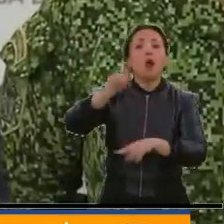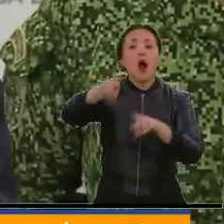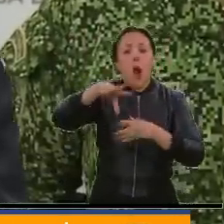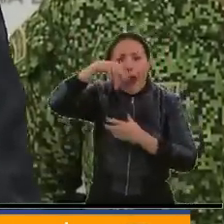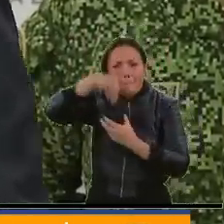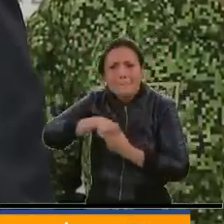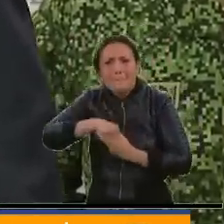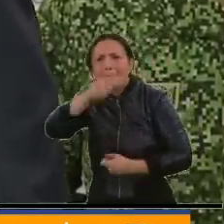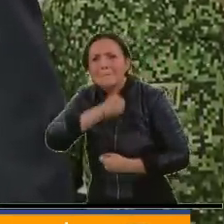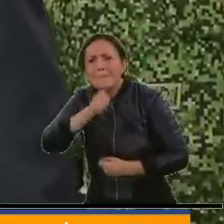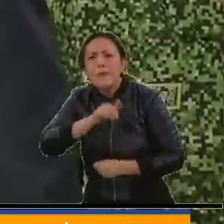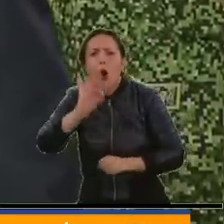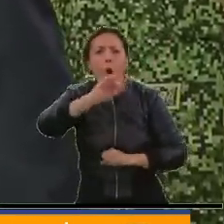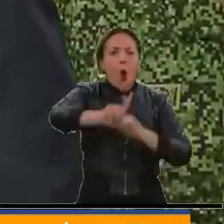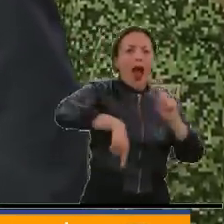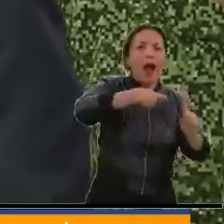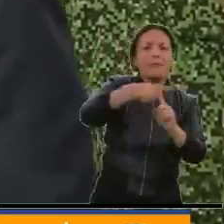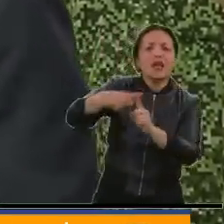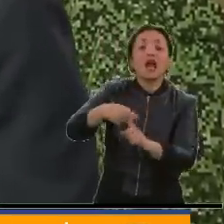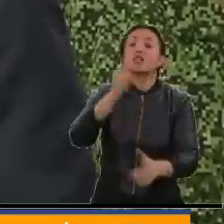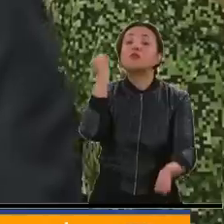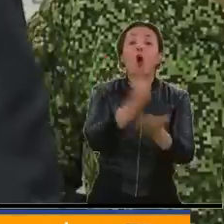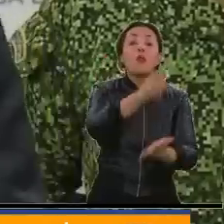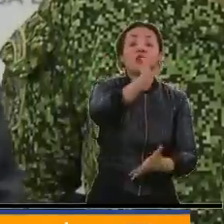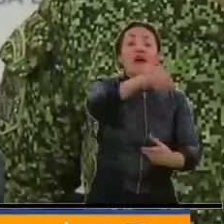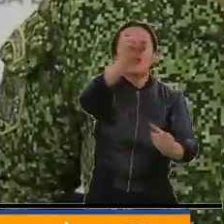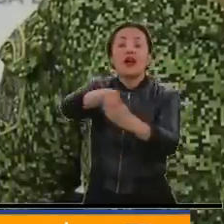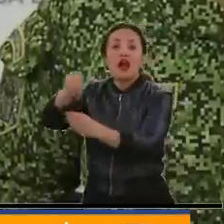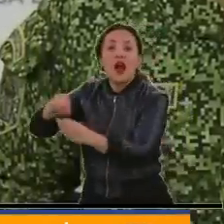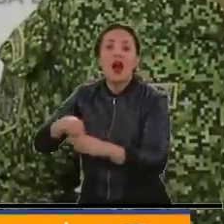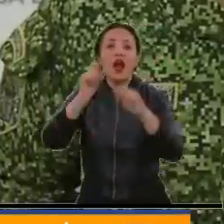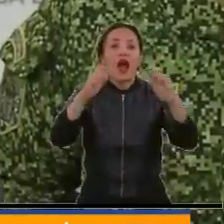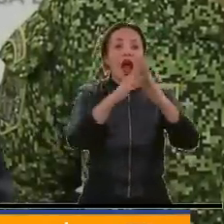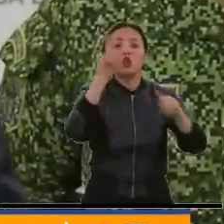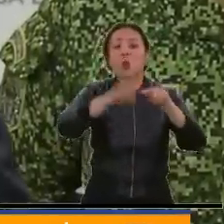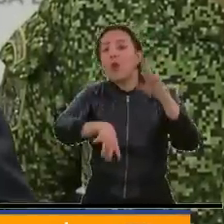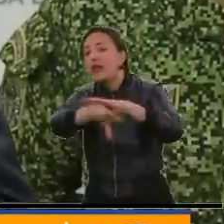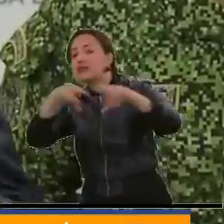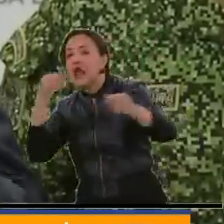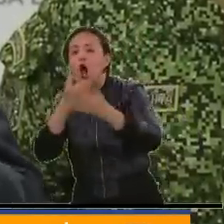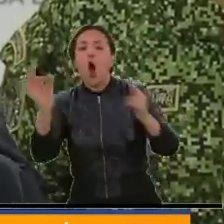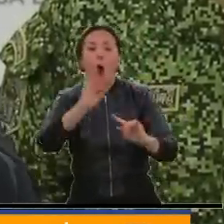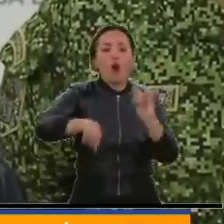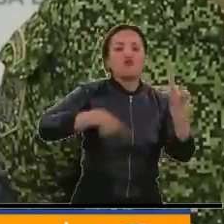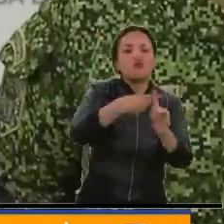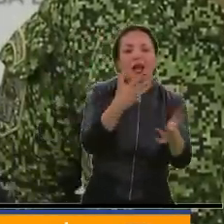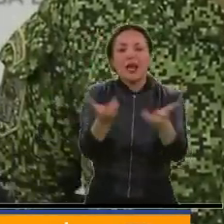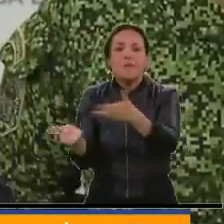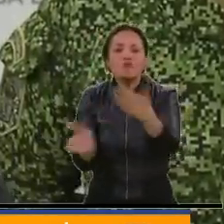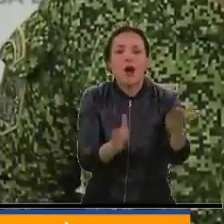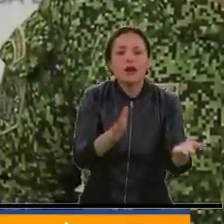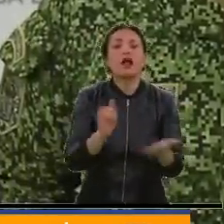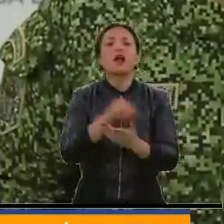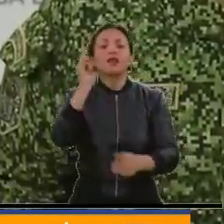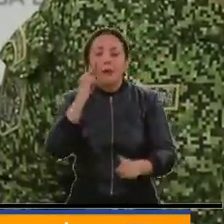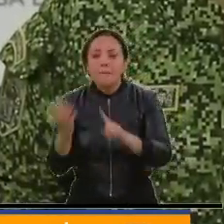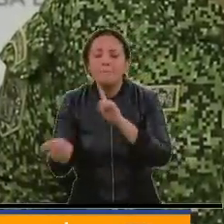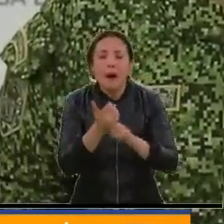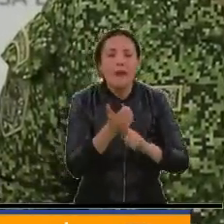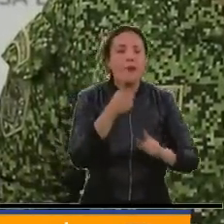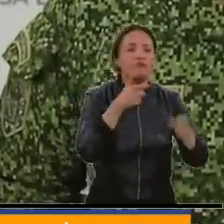confinamiento o en amenaza de confinamiento, en amenaza de muerte. Encontramos asesinatos de